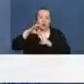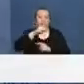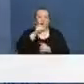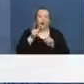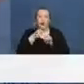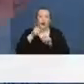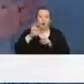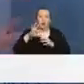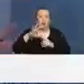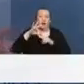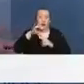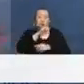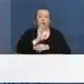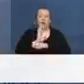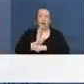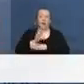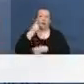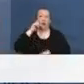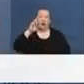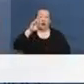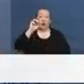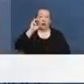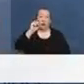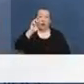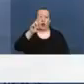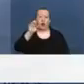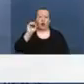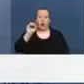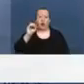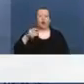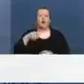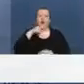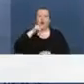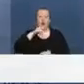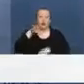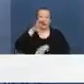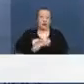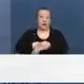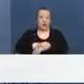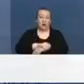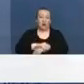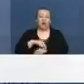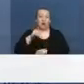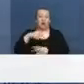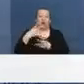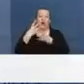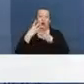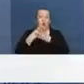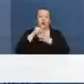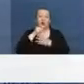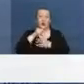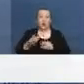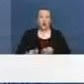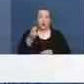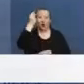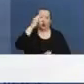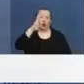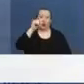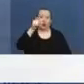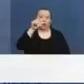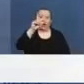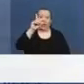para involucrar pablorromero en lo que en verdad fue una detención arbitraria de un delincuente fugado como varias tipo de la